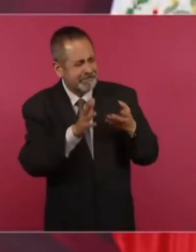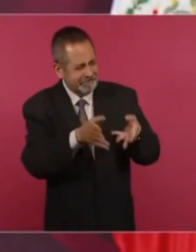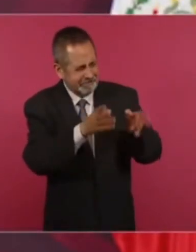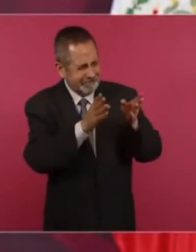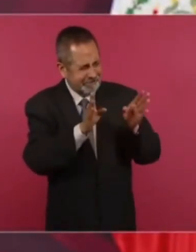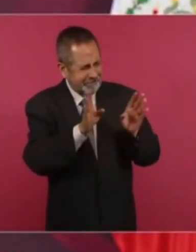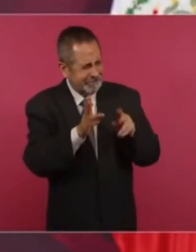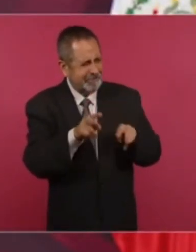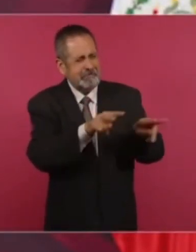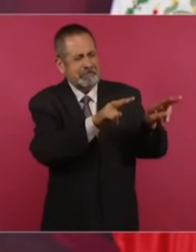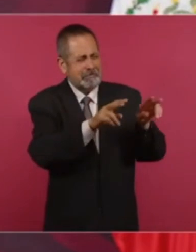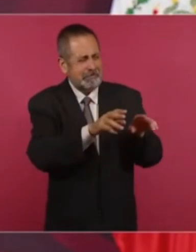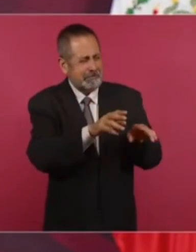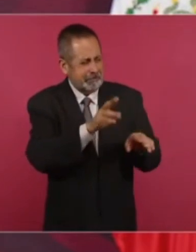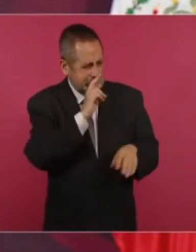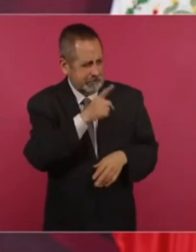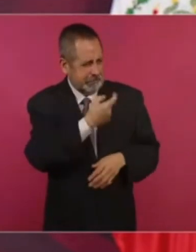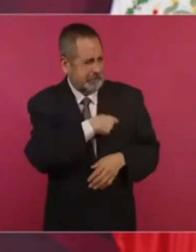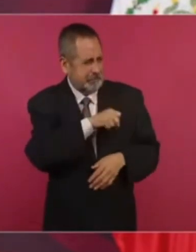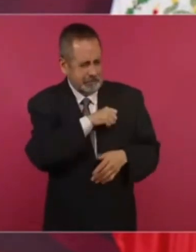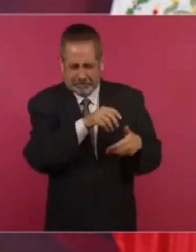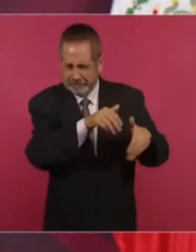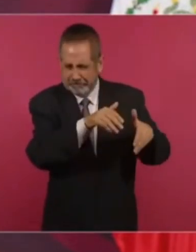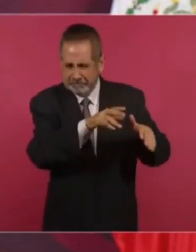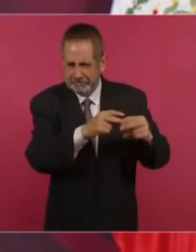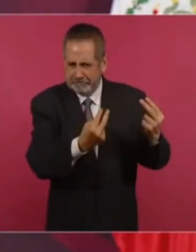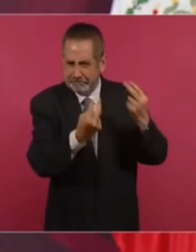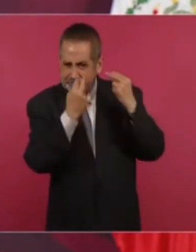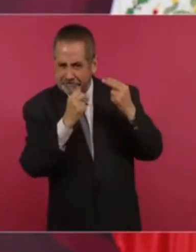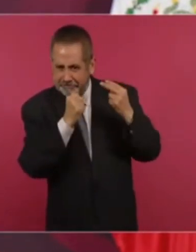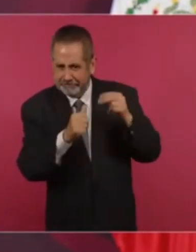por su salud no nos vean,